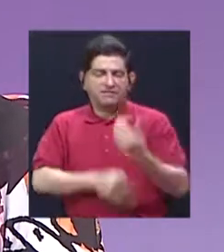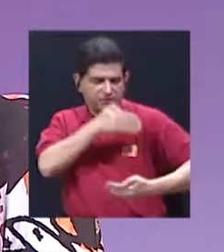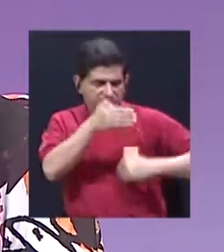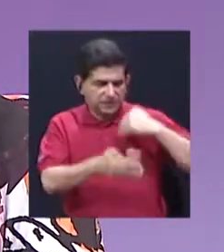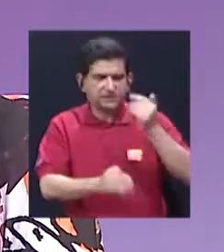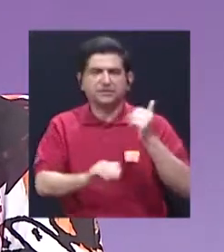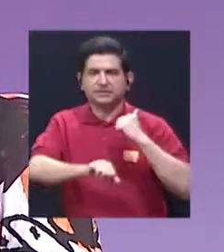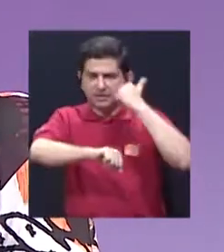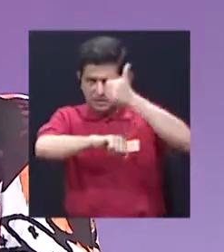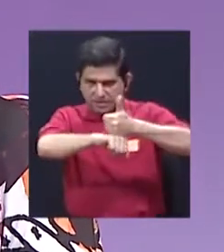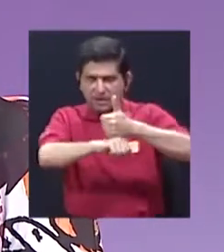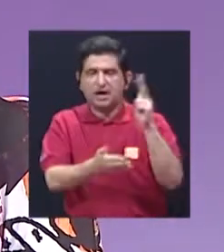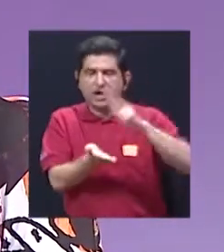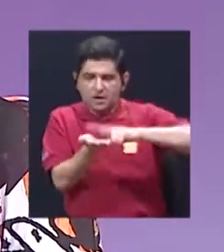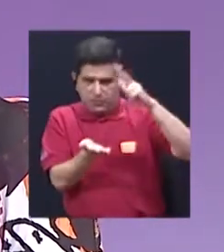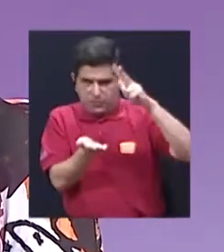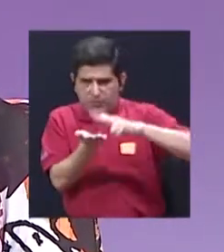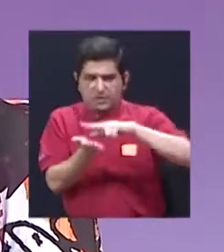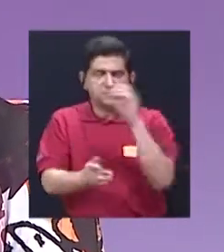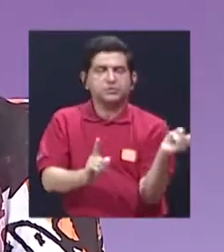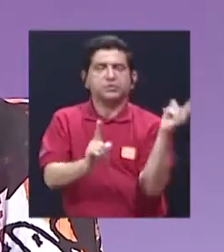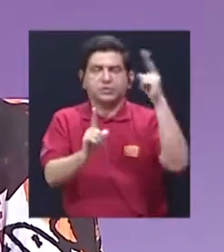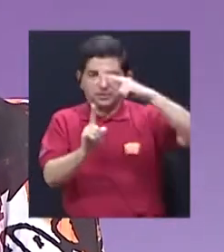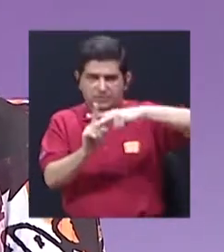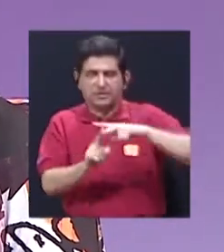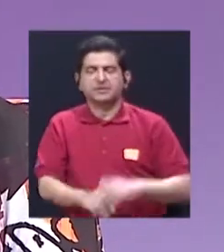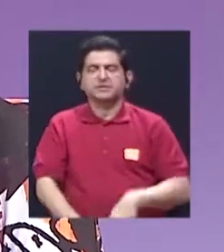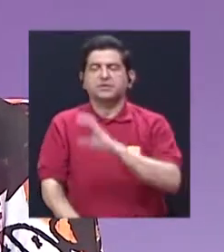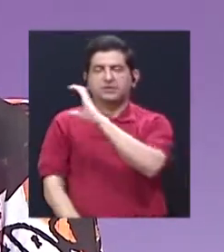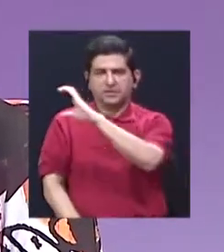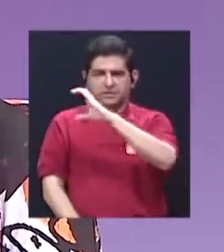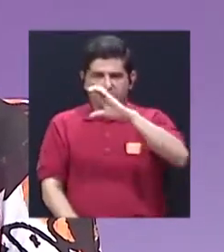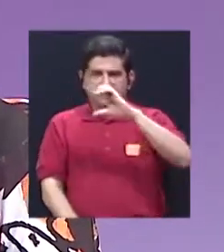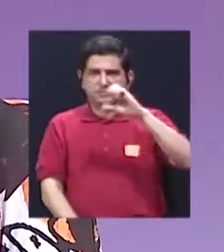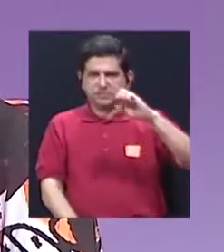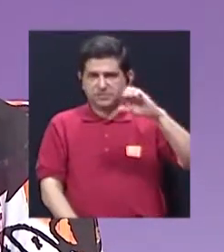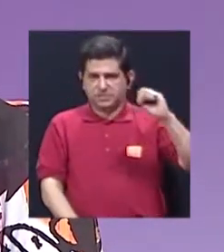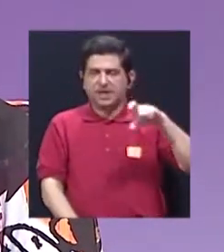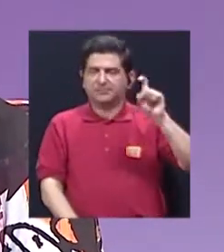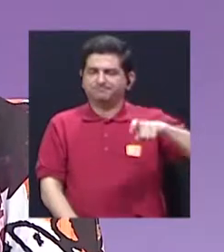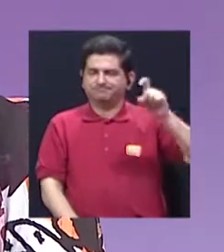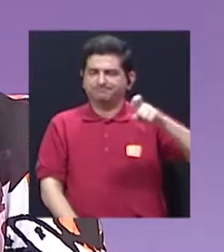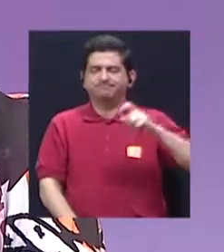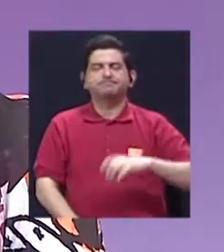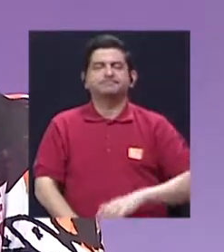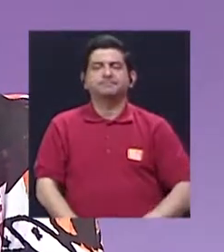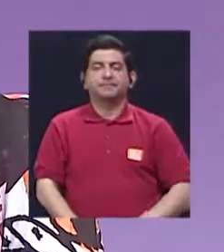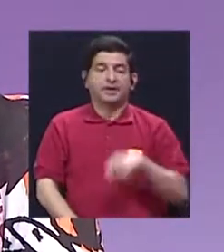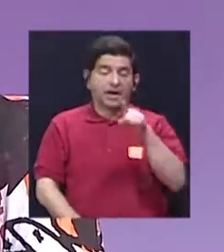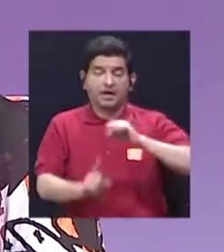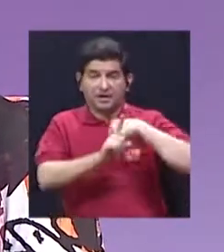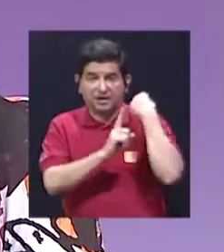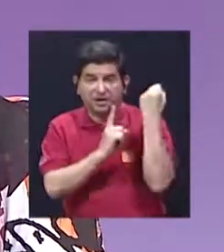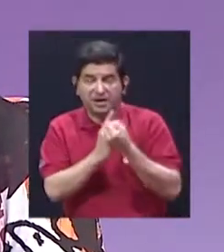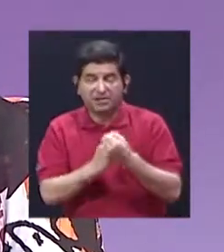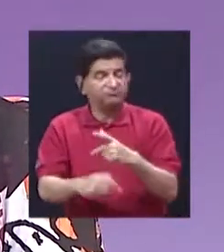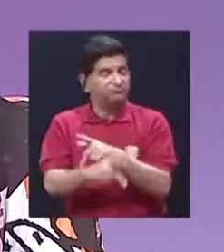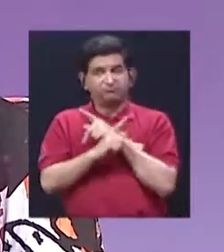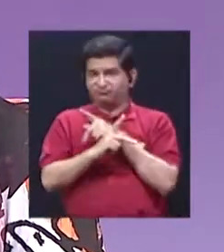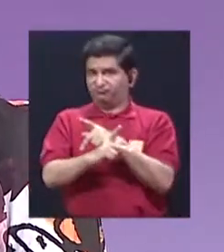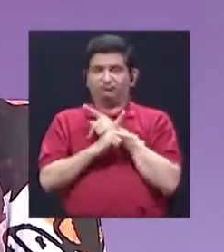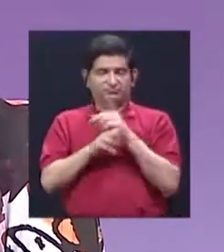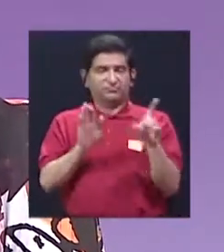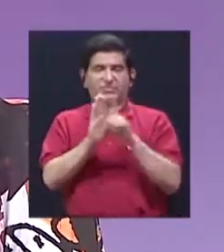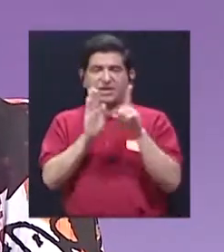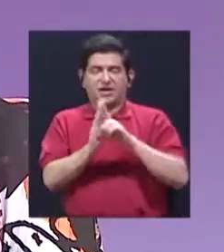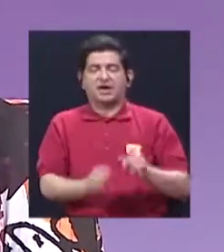protocolo que debe ser aprobado y puesto en práctica por la Caja Costarricense del Seguro Social. Esta situación de desprotección de